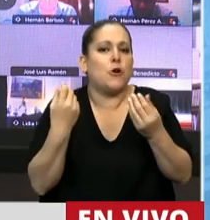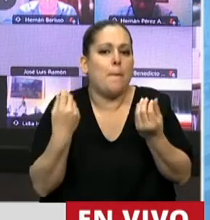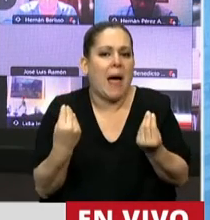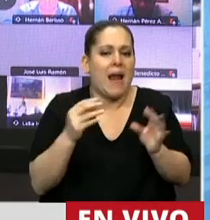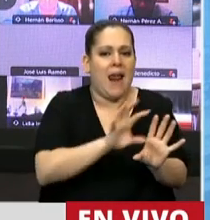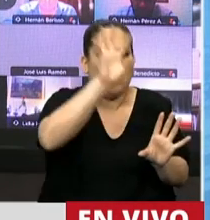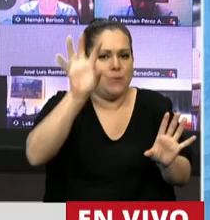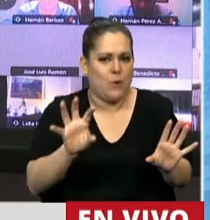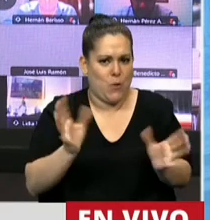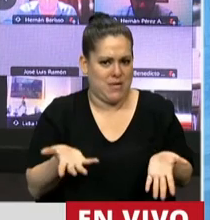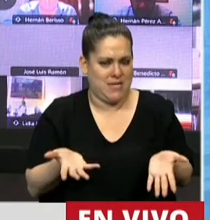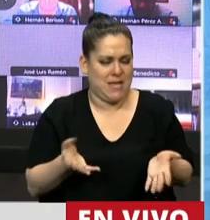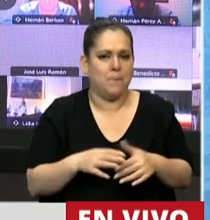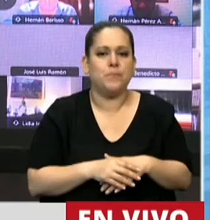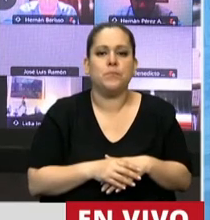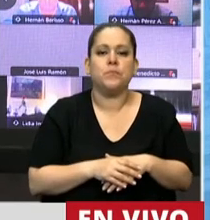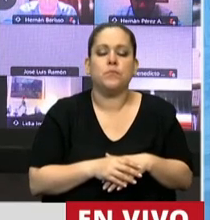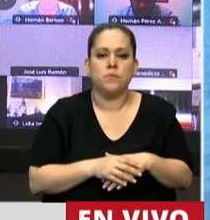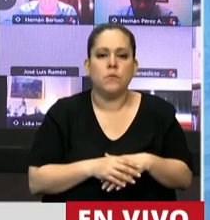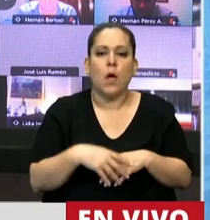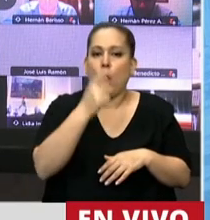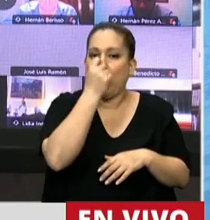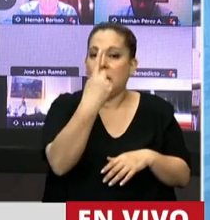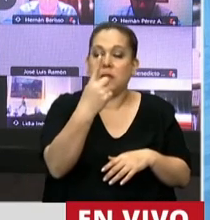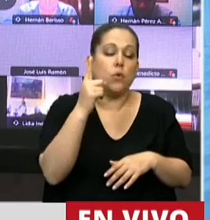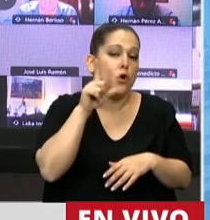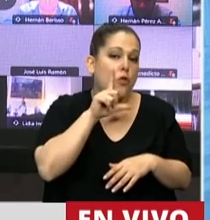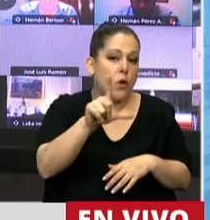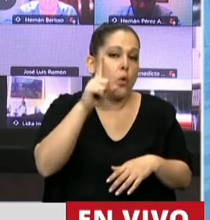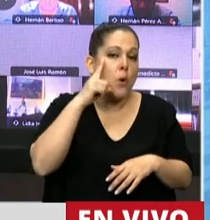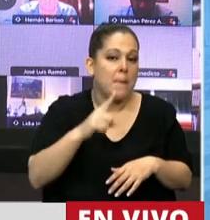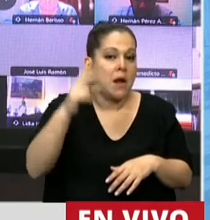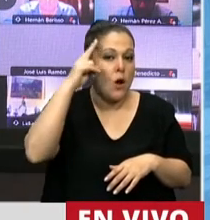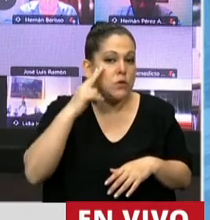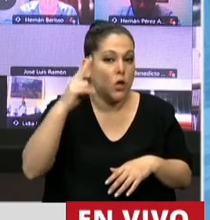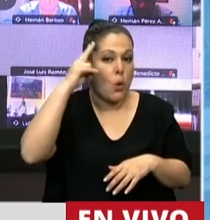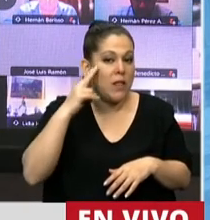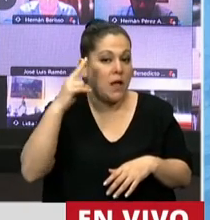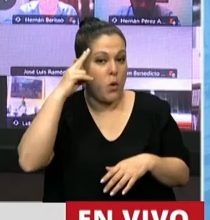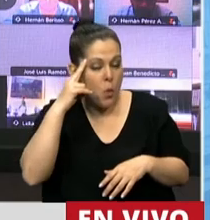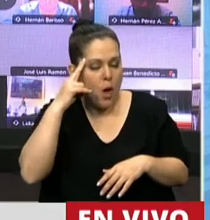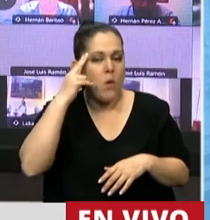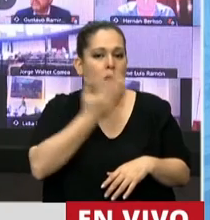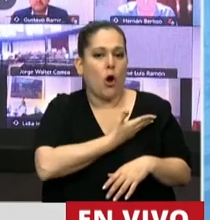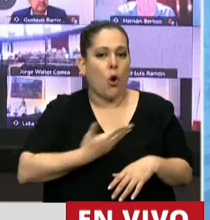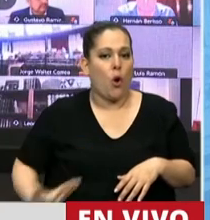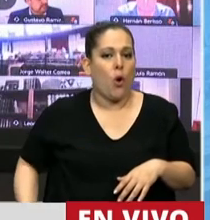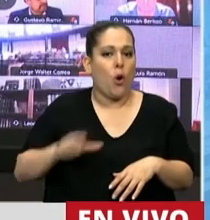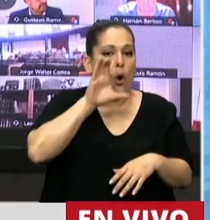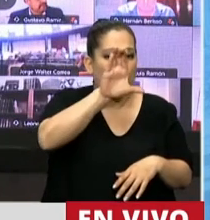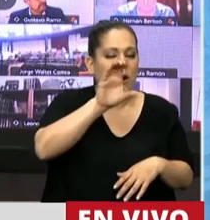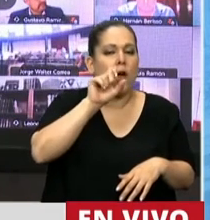del presidente el 21 el 29 de julio de 1999 el entonces gobernador josé manuel de la sota